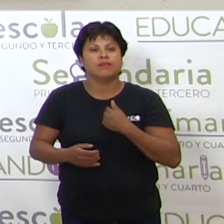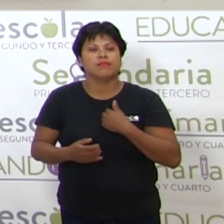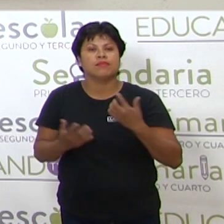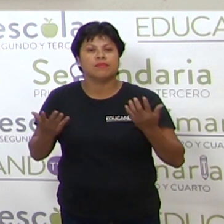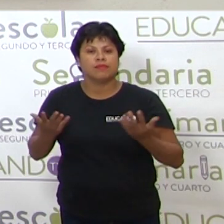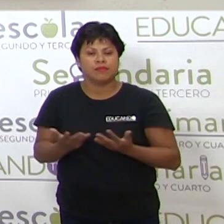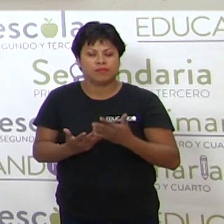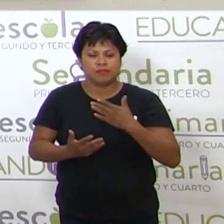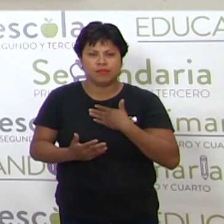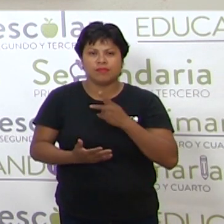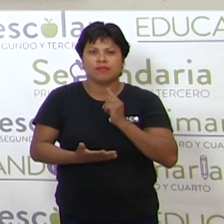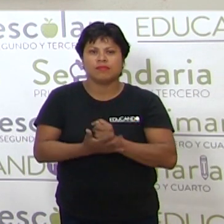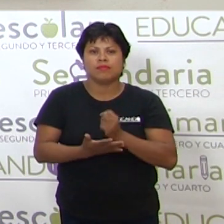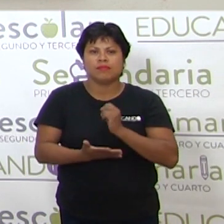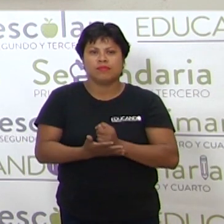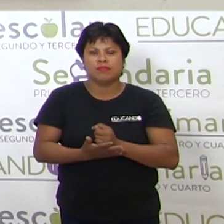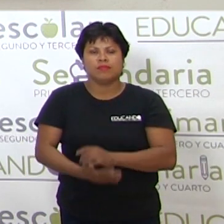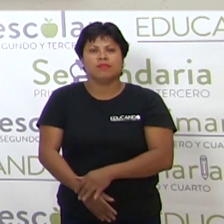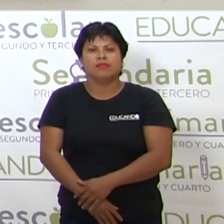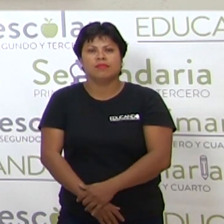mi tarea